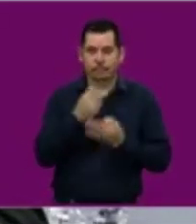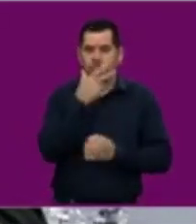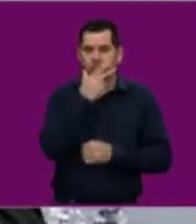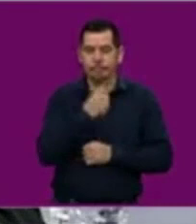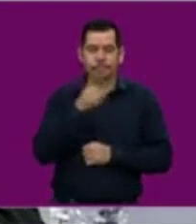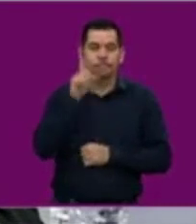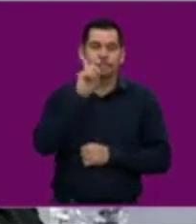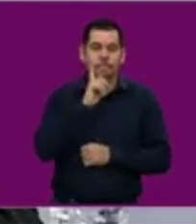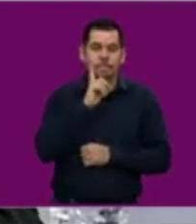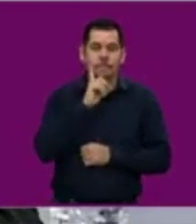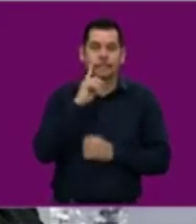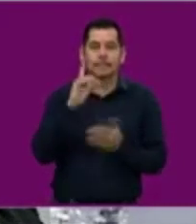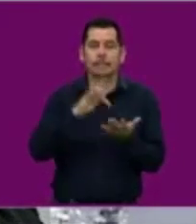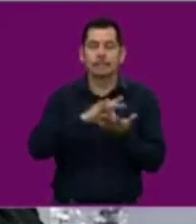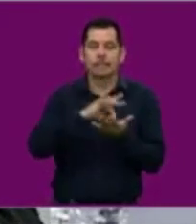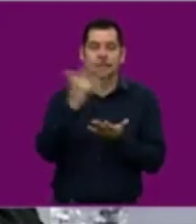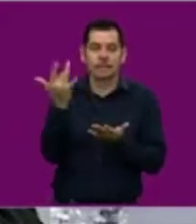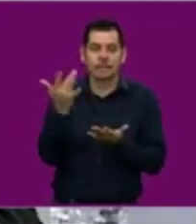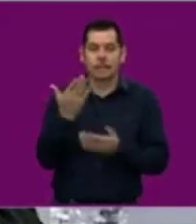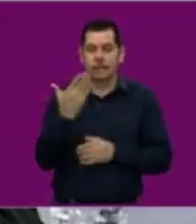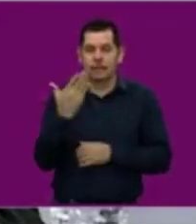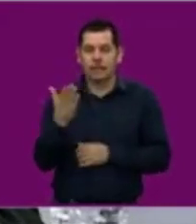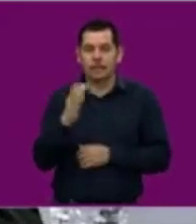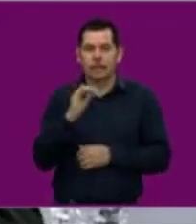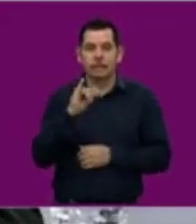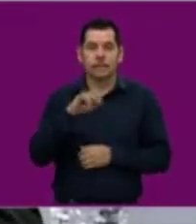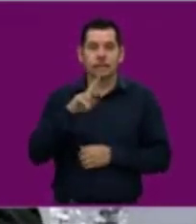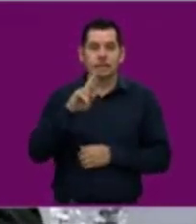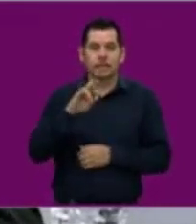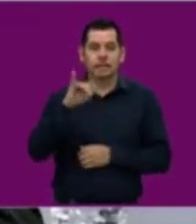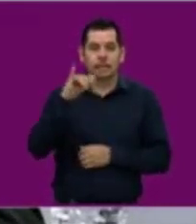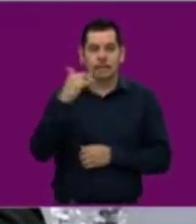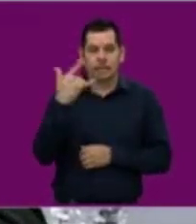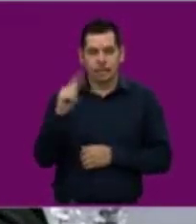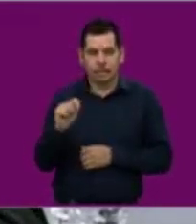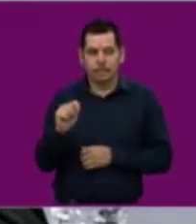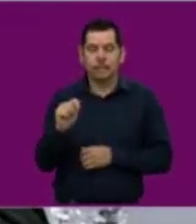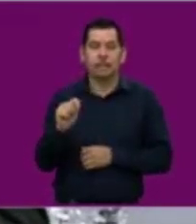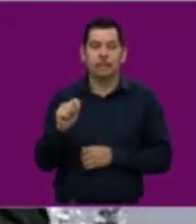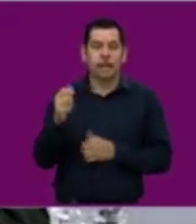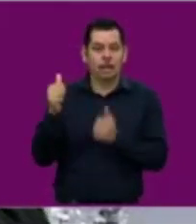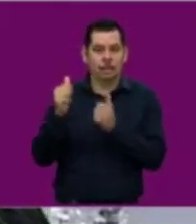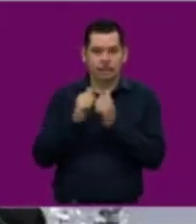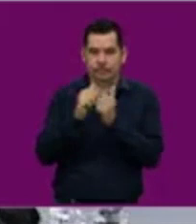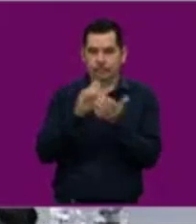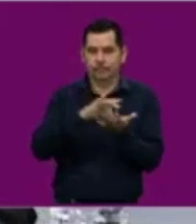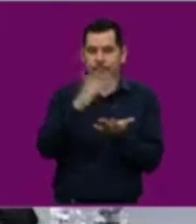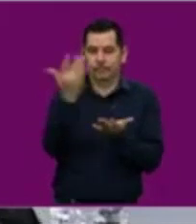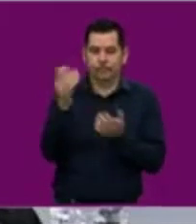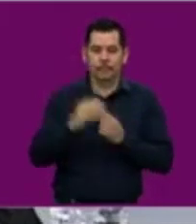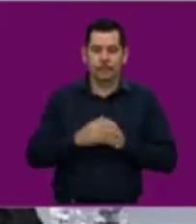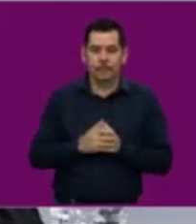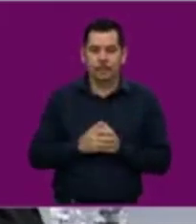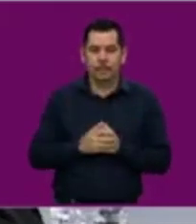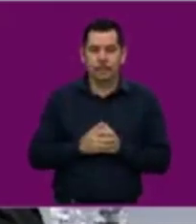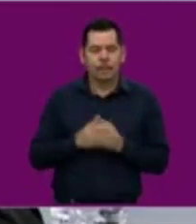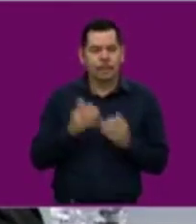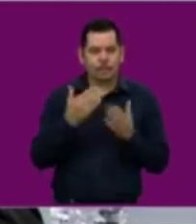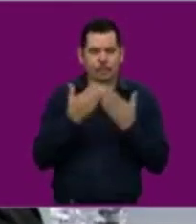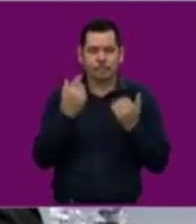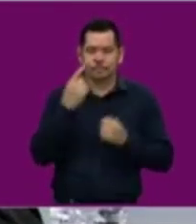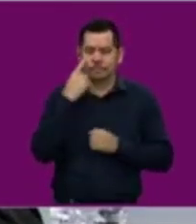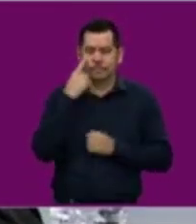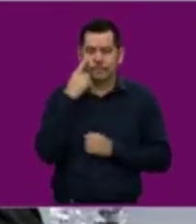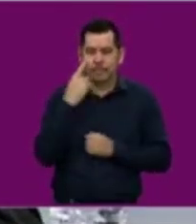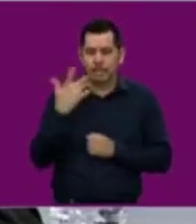gracias a los medios de comunicación que nos acompañan dando seguimiento a las instrucciones del